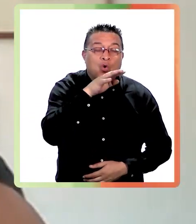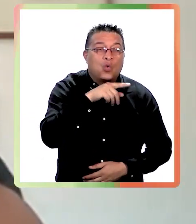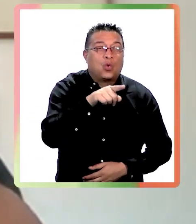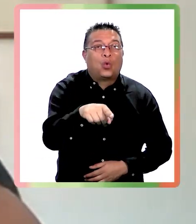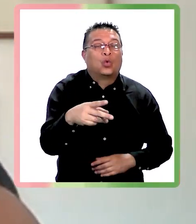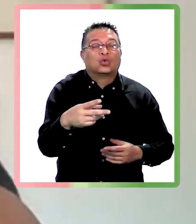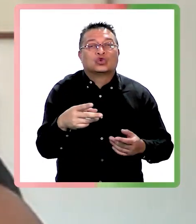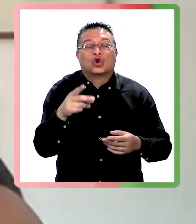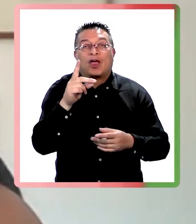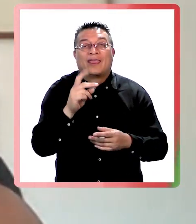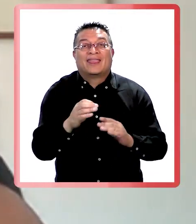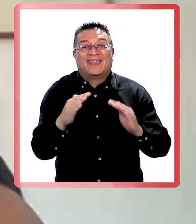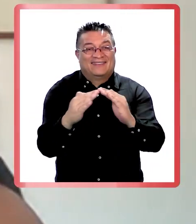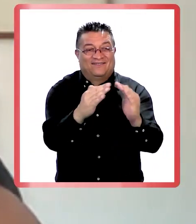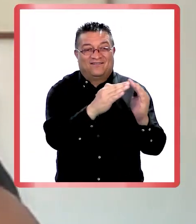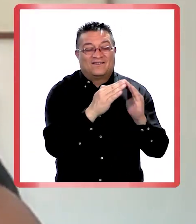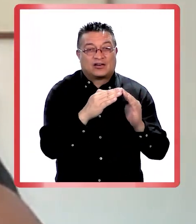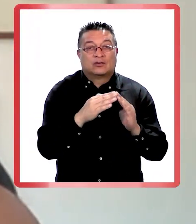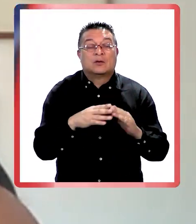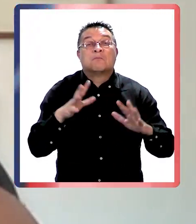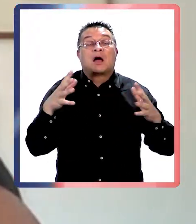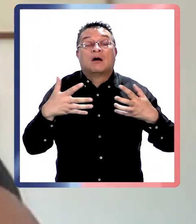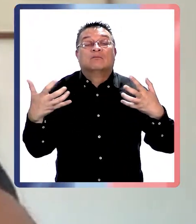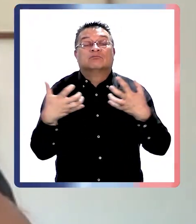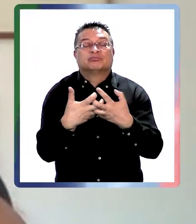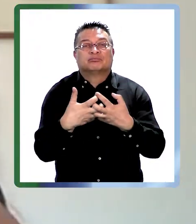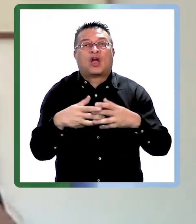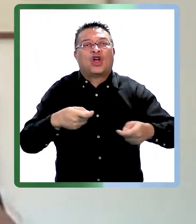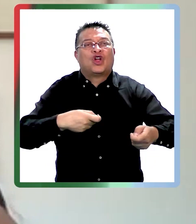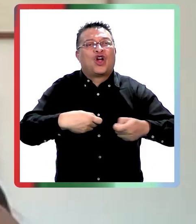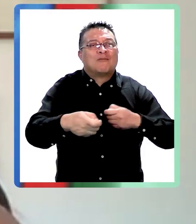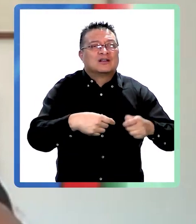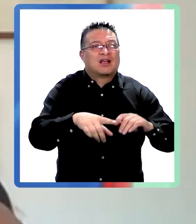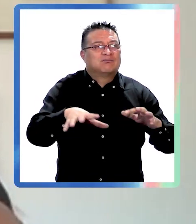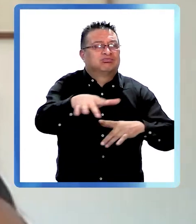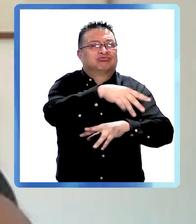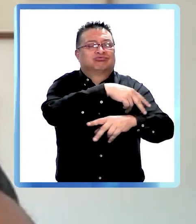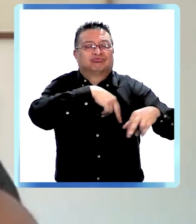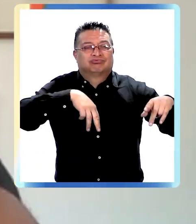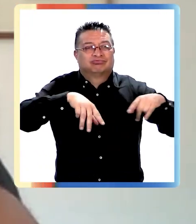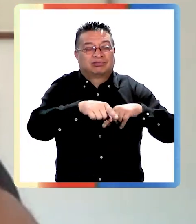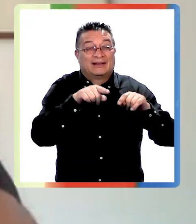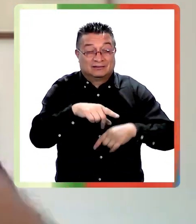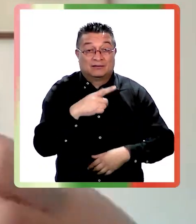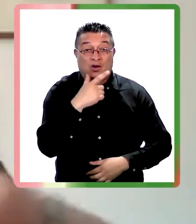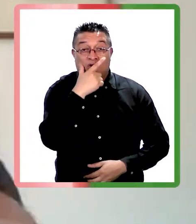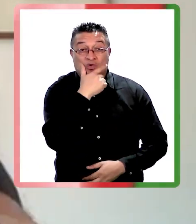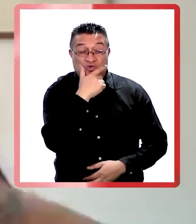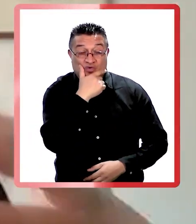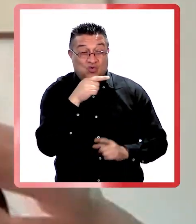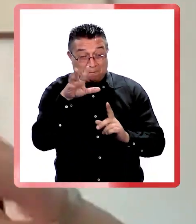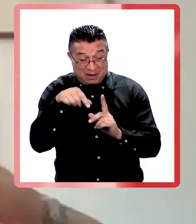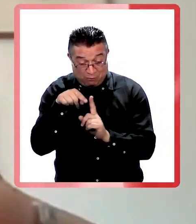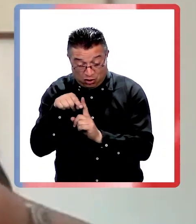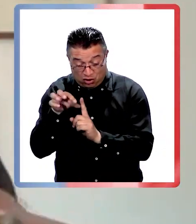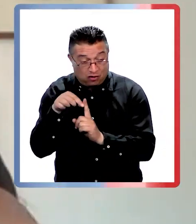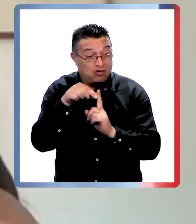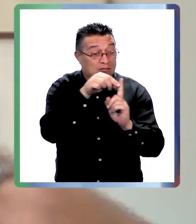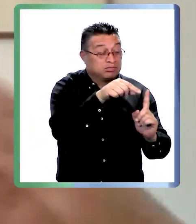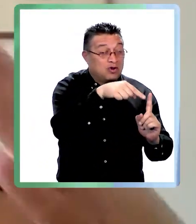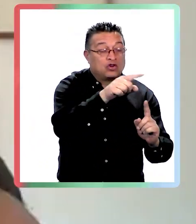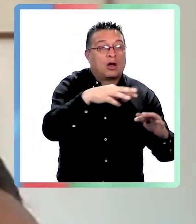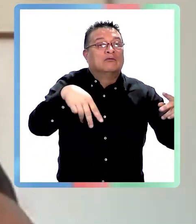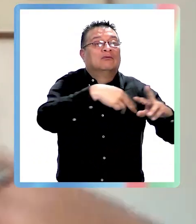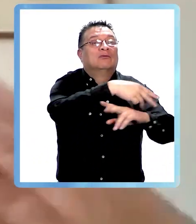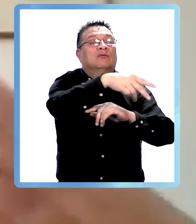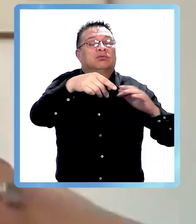ejemplo, del barrio son más mixtos, barrios más comerciales, ese otro sospechoso cambia, porque en el fondo hay